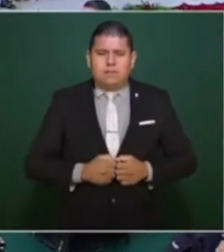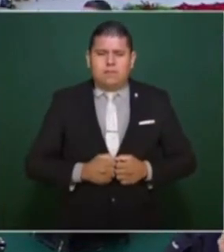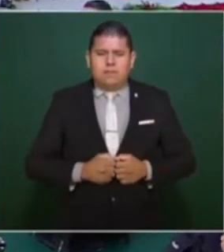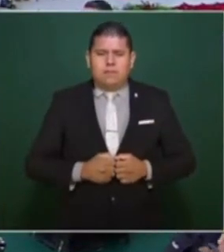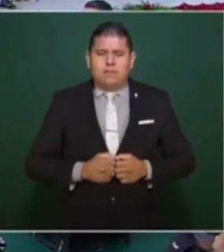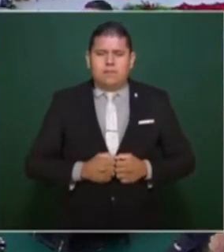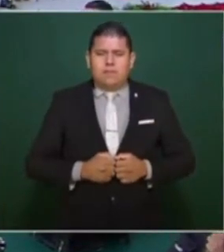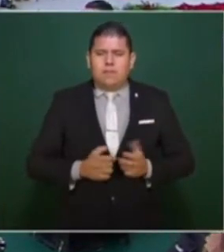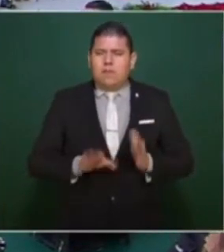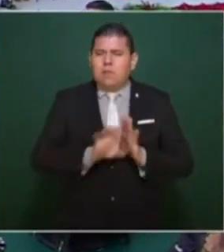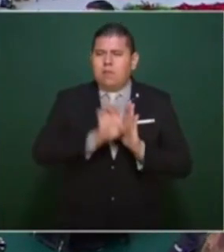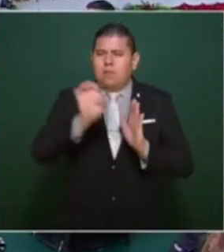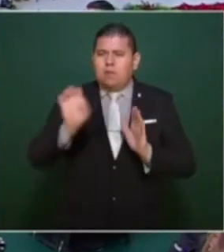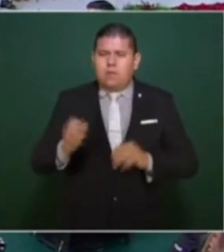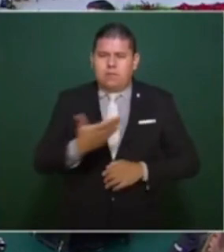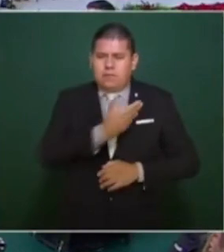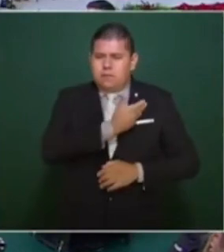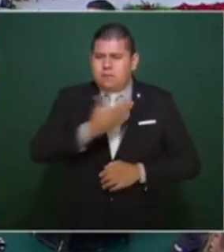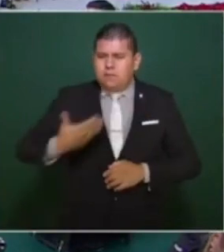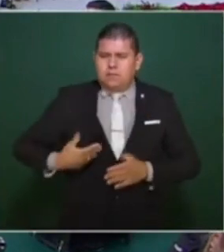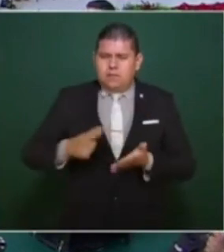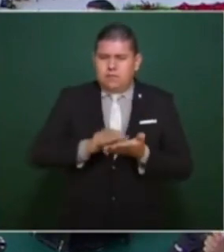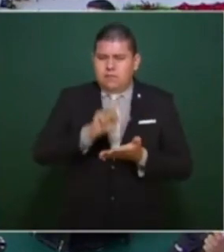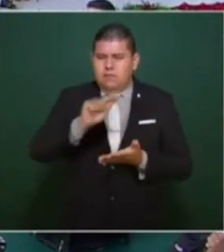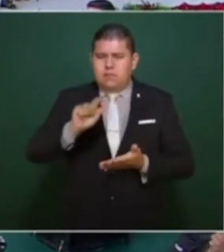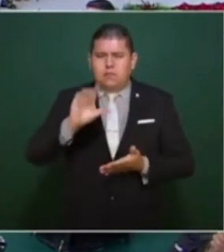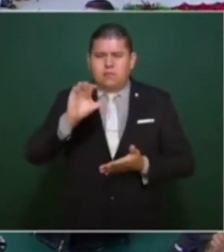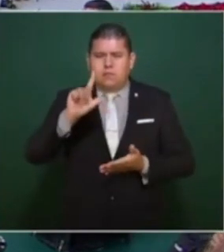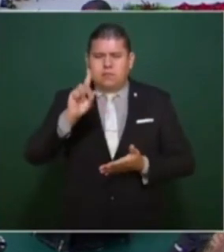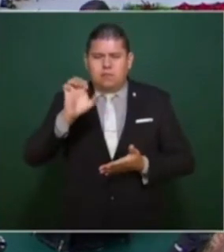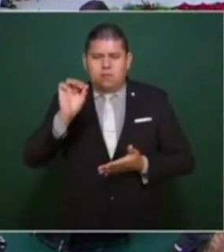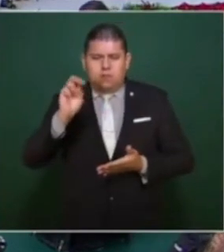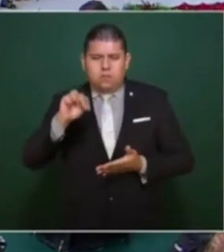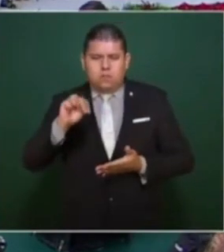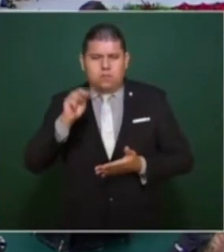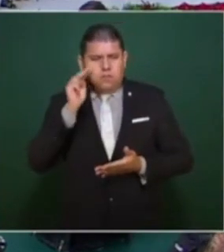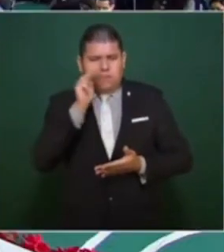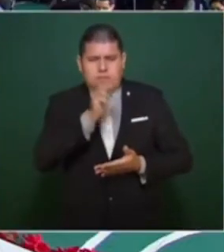el tuit del presidente Calderón?